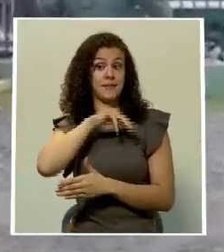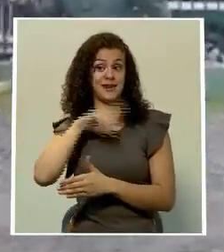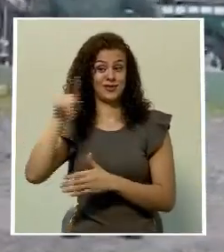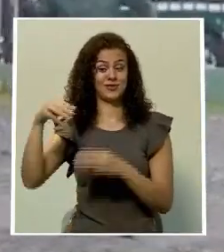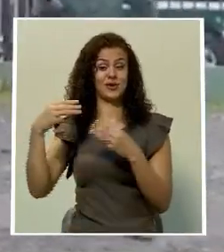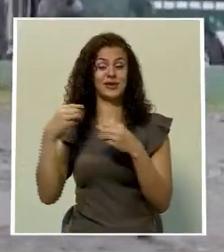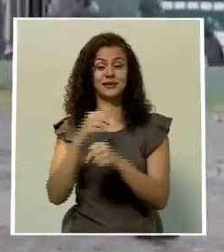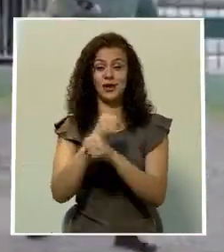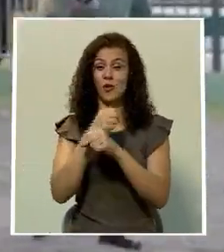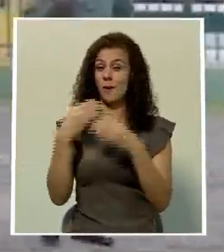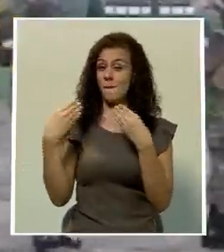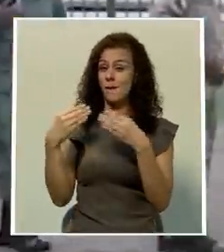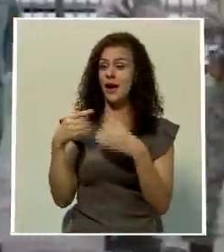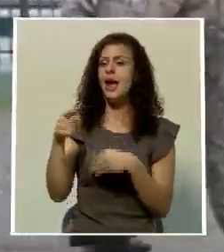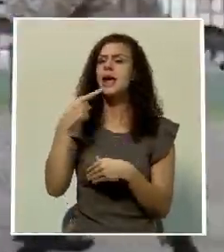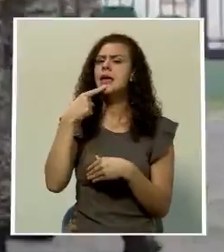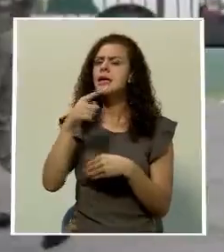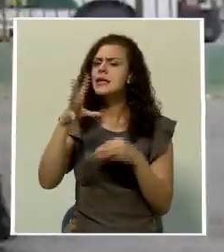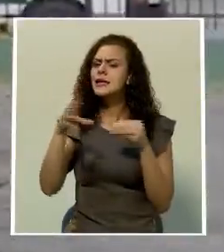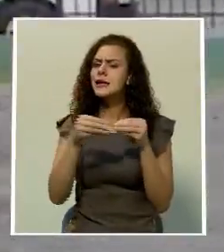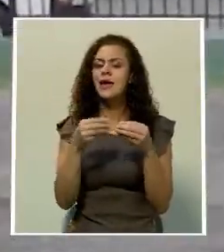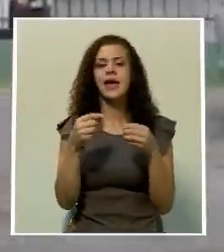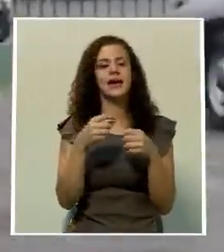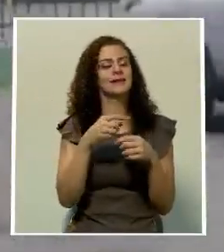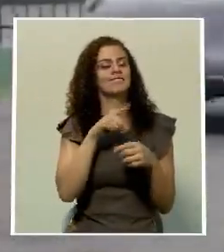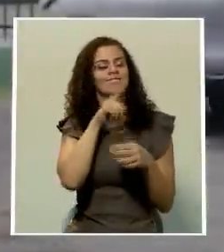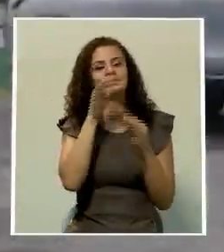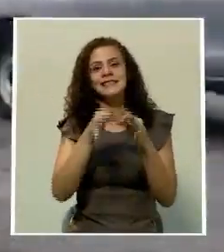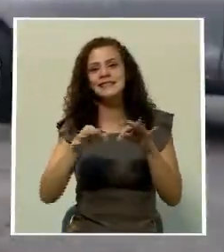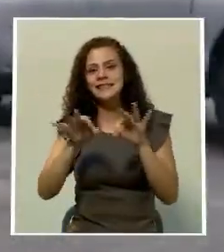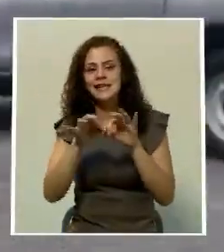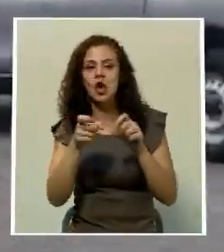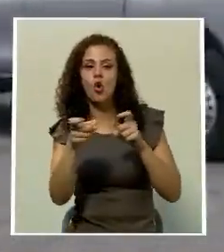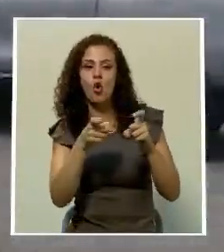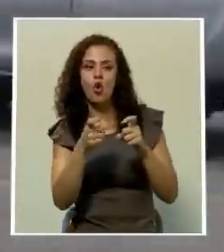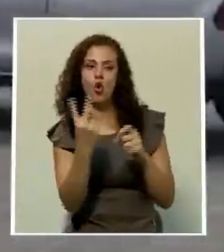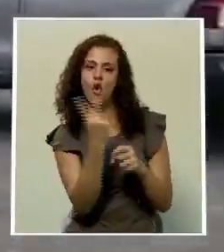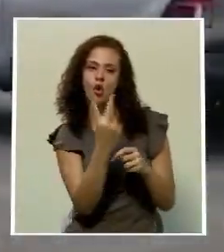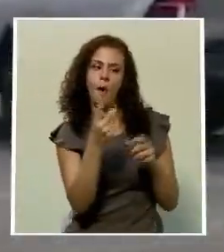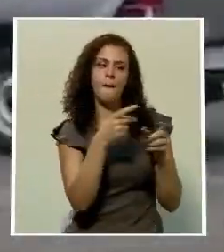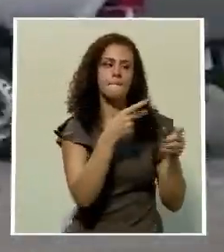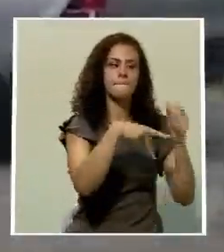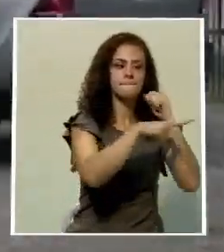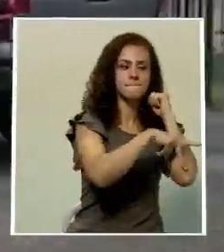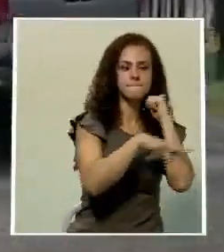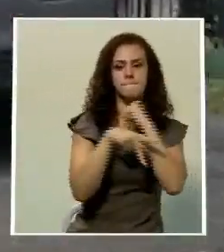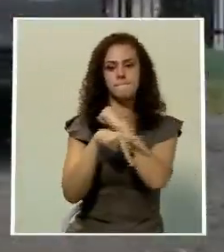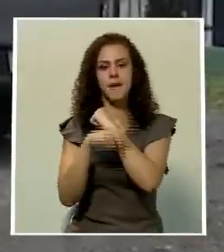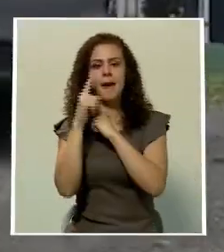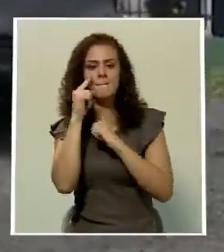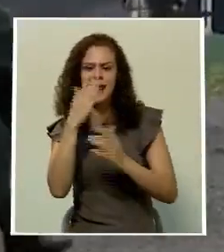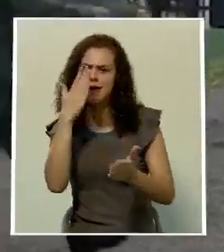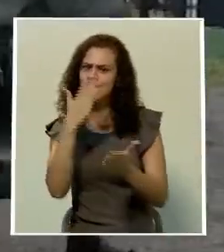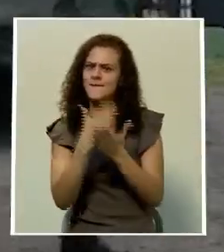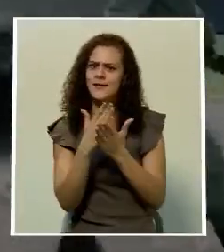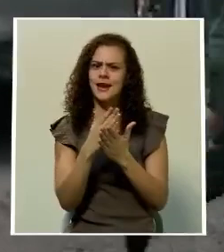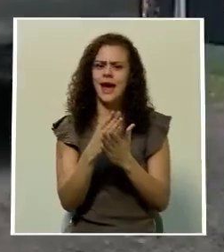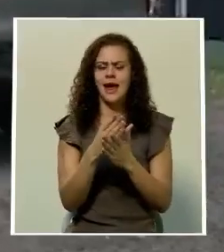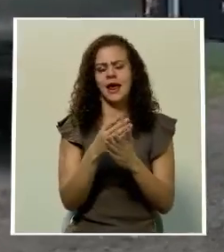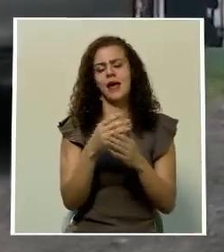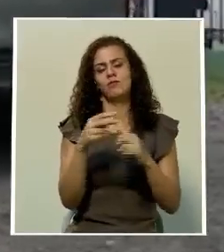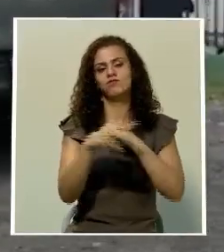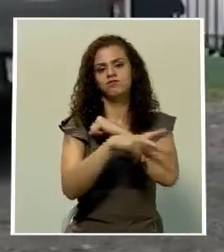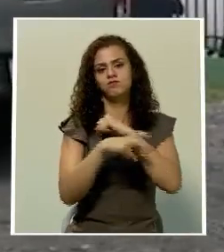de Panamá, agregó que es indispensable la coordinación entre ambos países para frenar el crimen